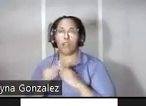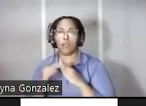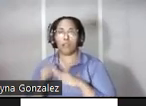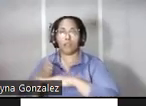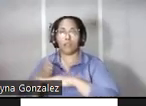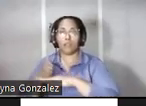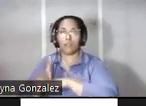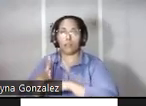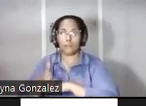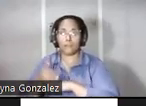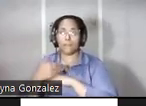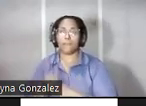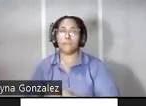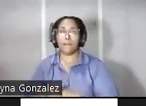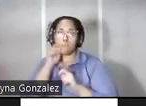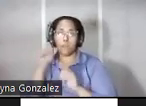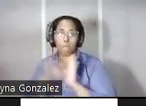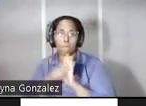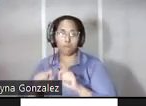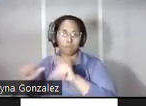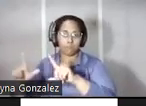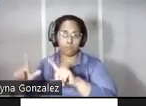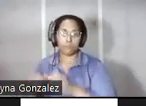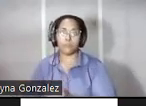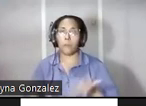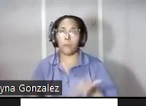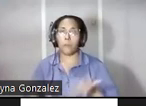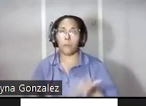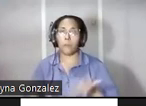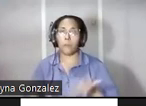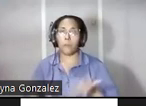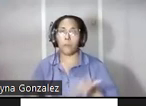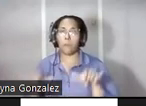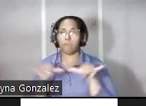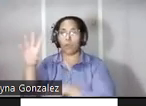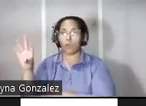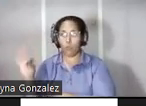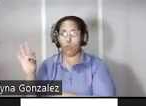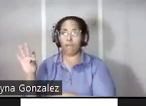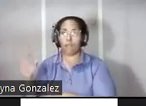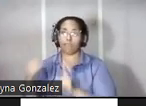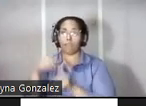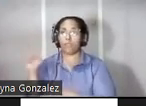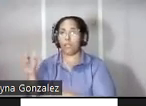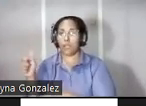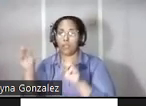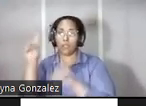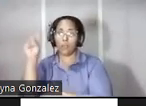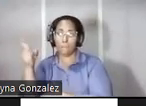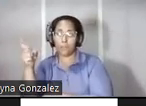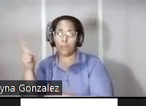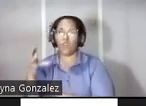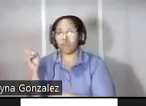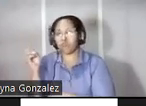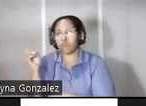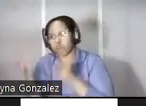cual vemos en la foto. La misma medía unos 9 a 10 pies por 11